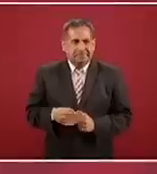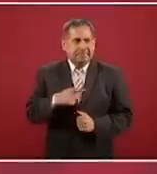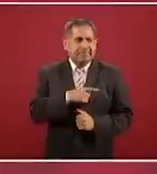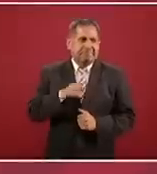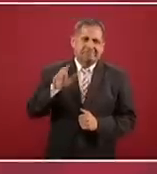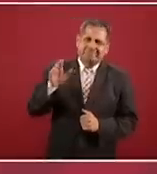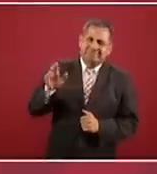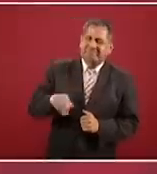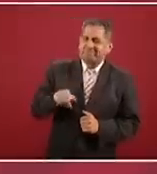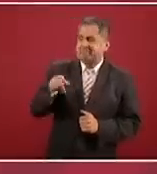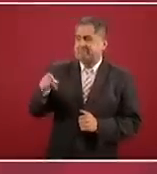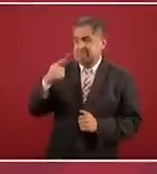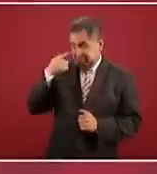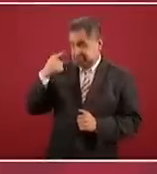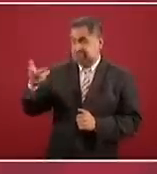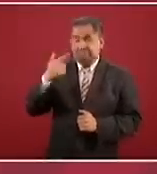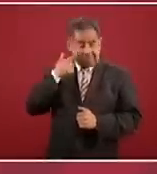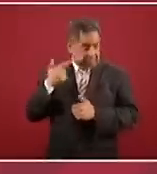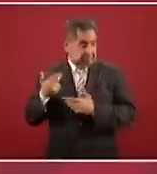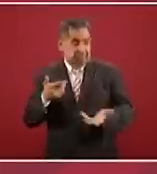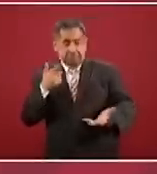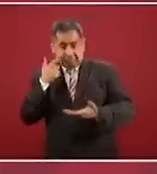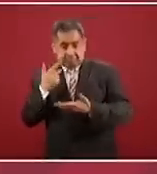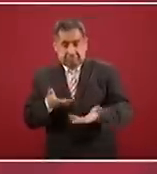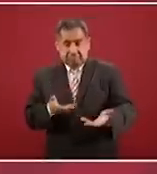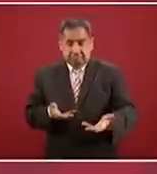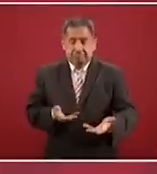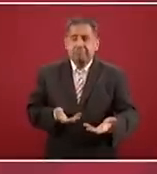decían, ahí está